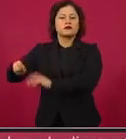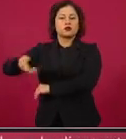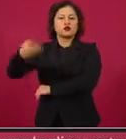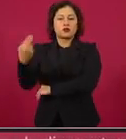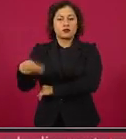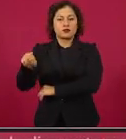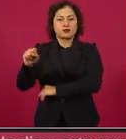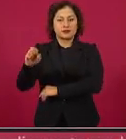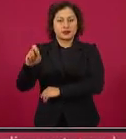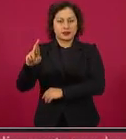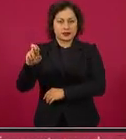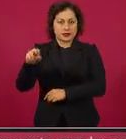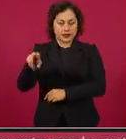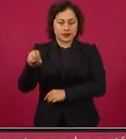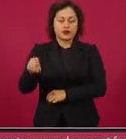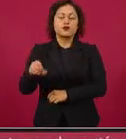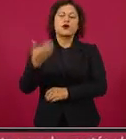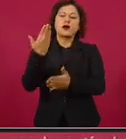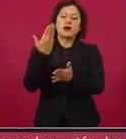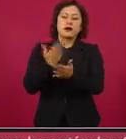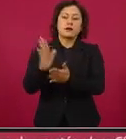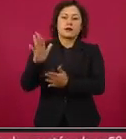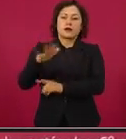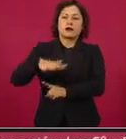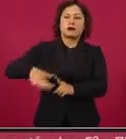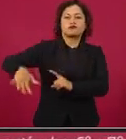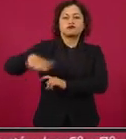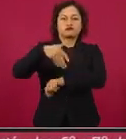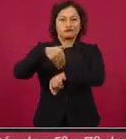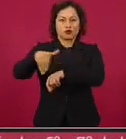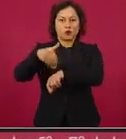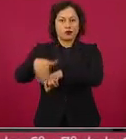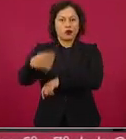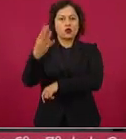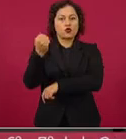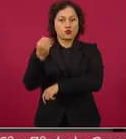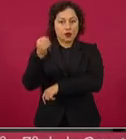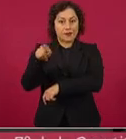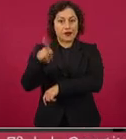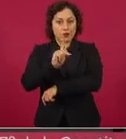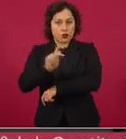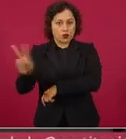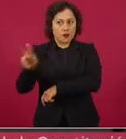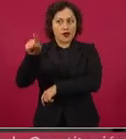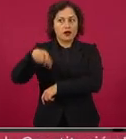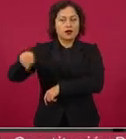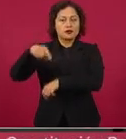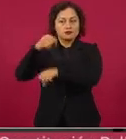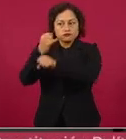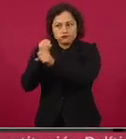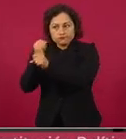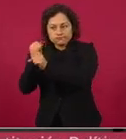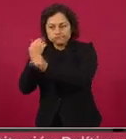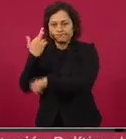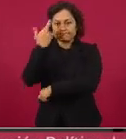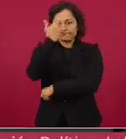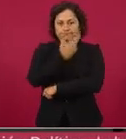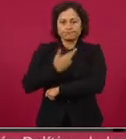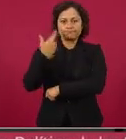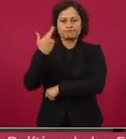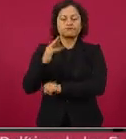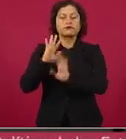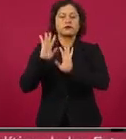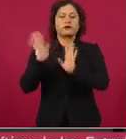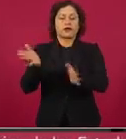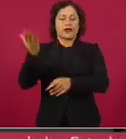además hicieron la evaluación de todo el Distrito 9 en Puerto Vallarta. El colapso de la calle, como ya lo se